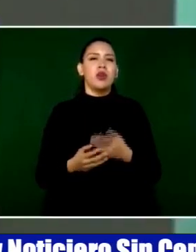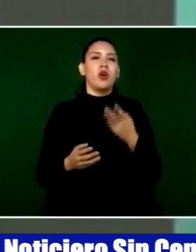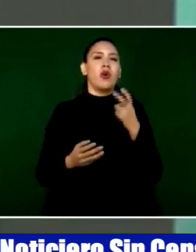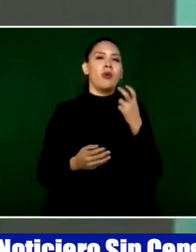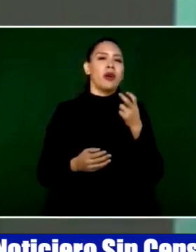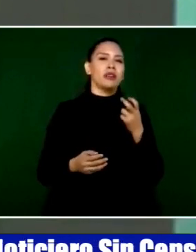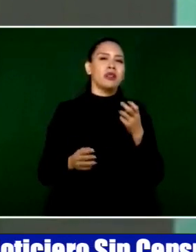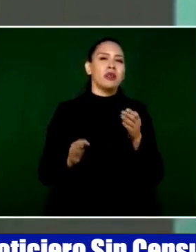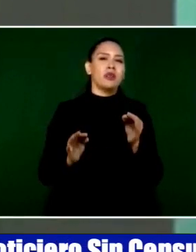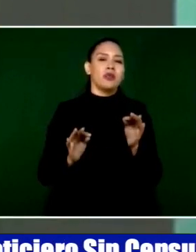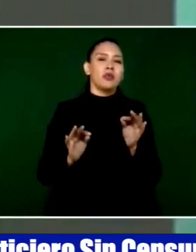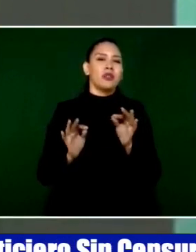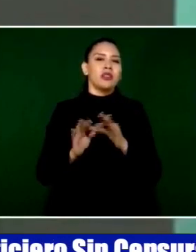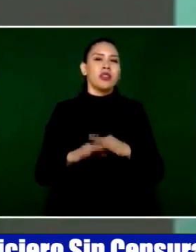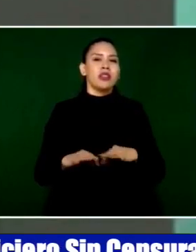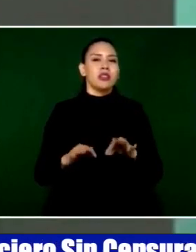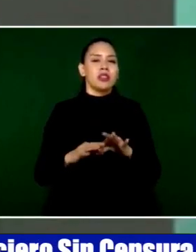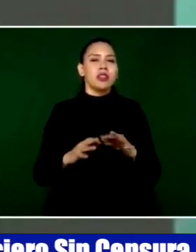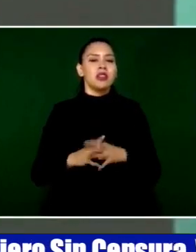con